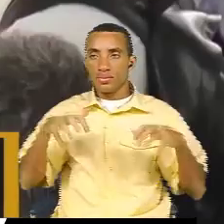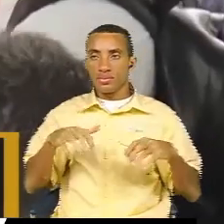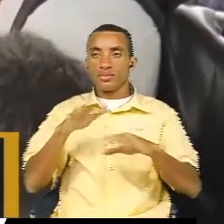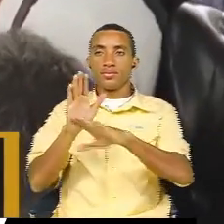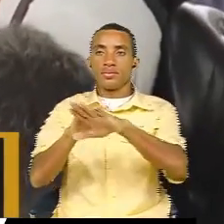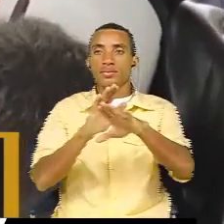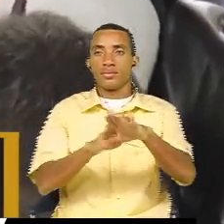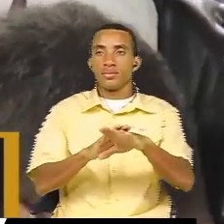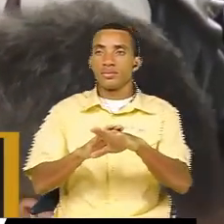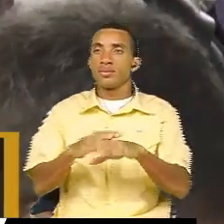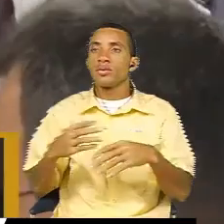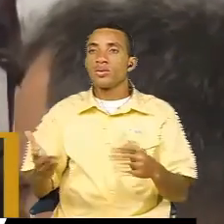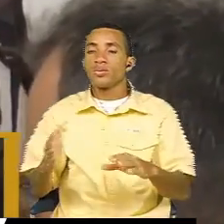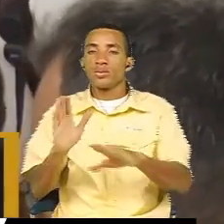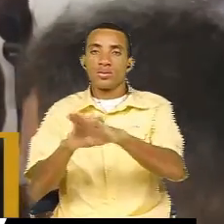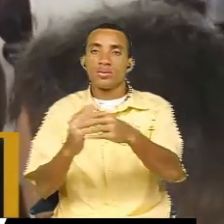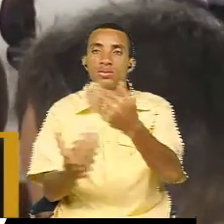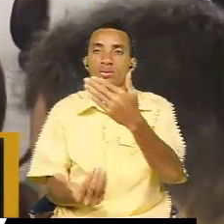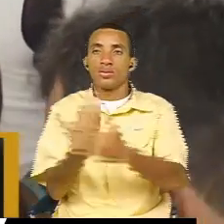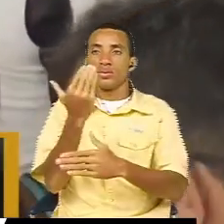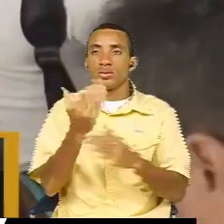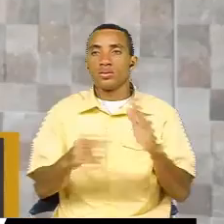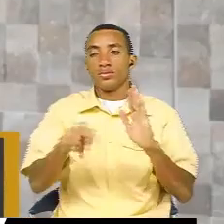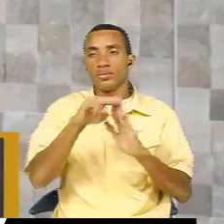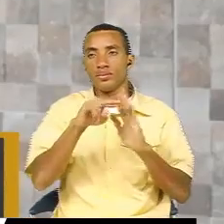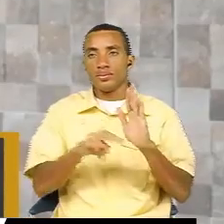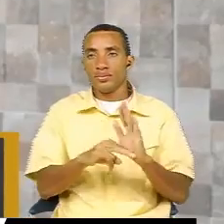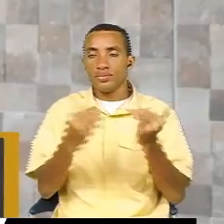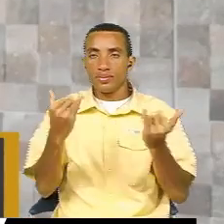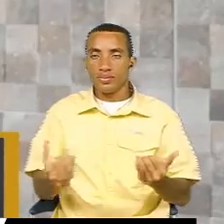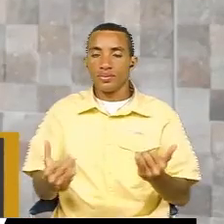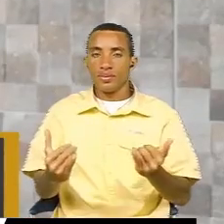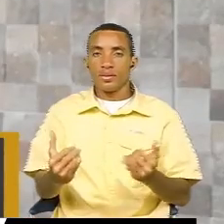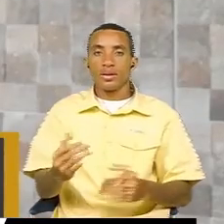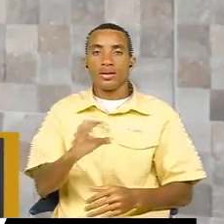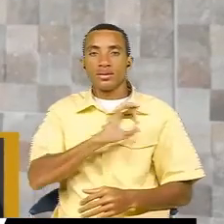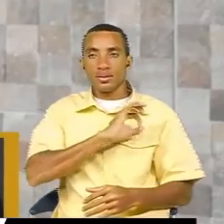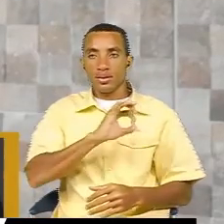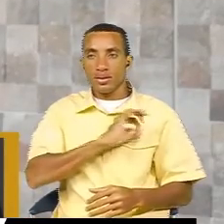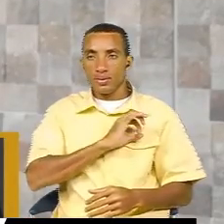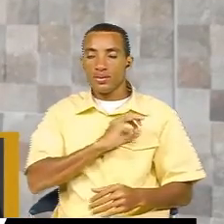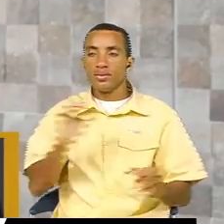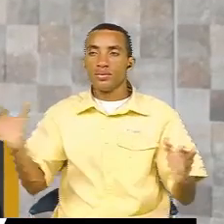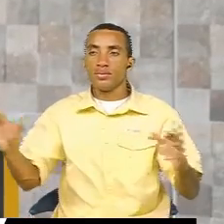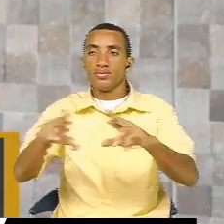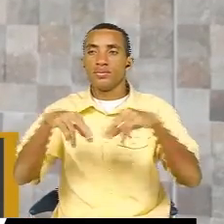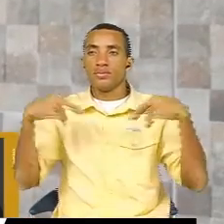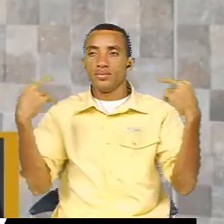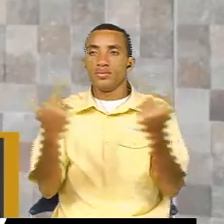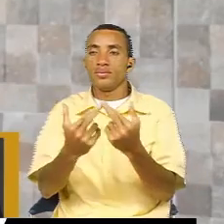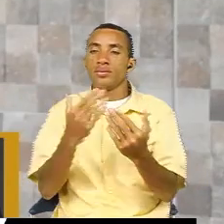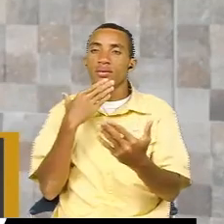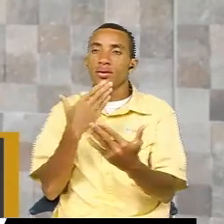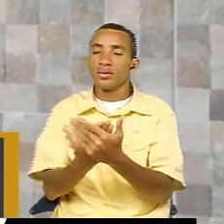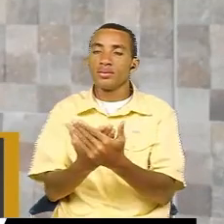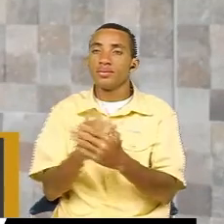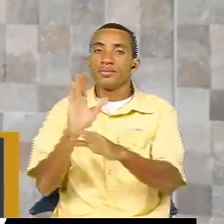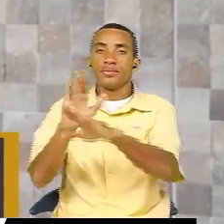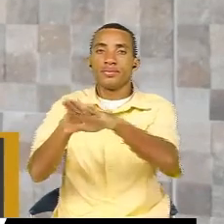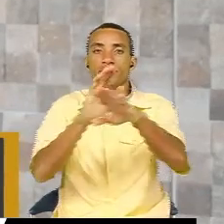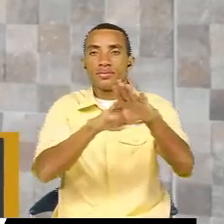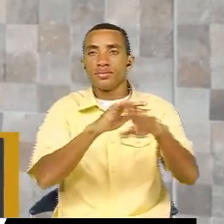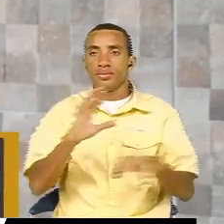conocer los alcances de esta nueva norma. Tenemos una asamblea este sábado. Gracias nuevamente e invito de manera muy especial